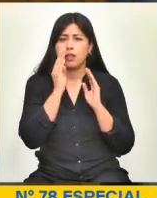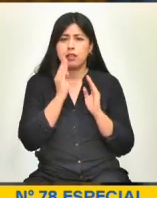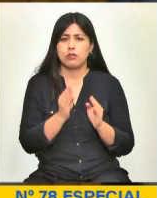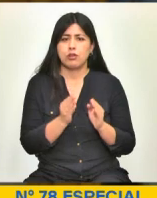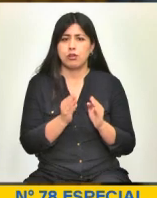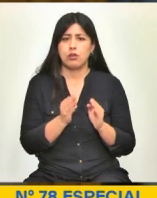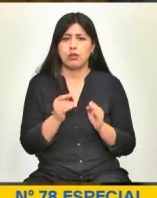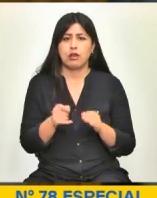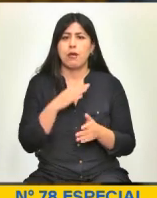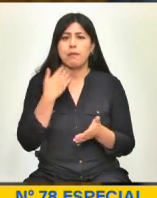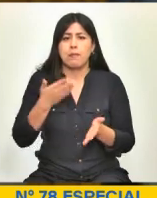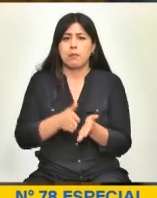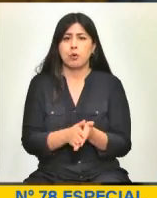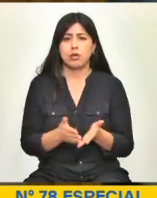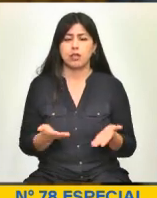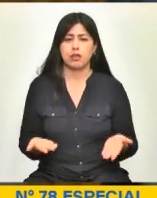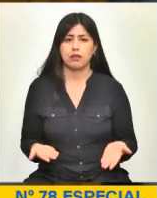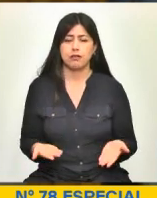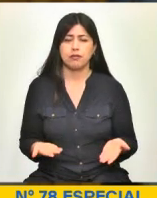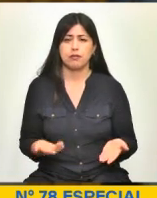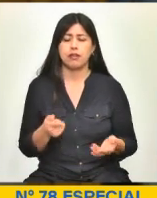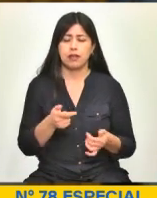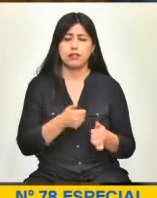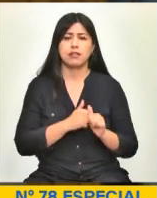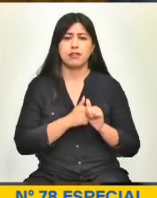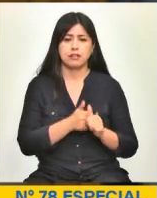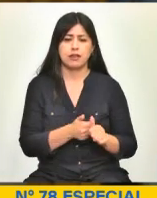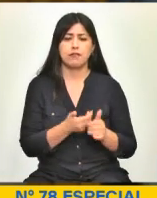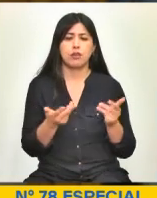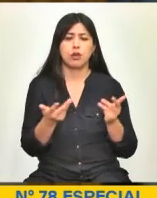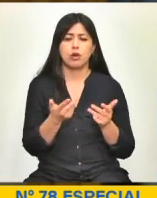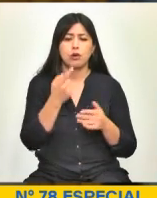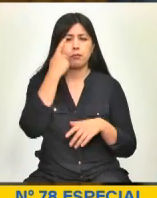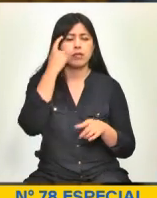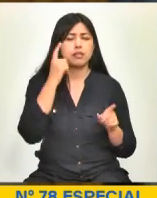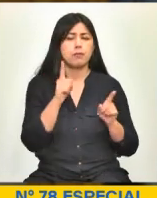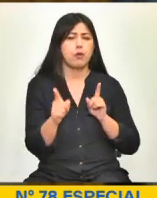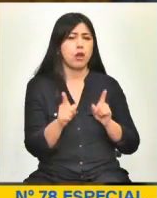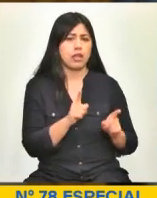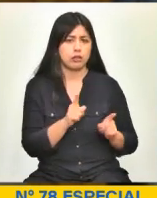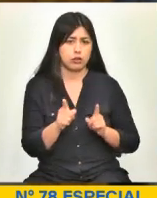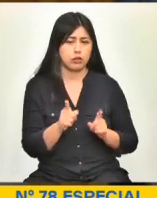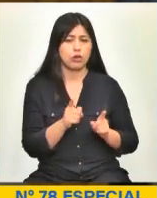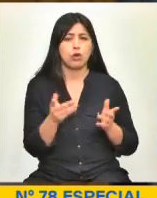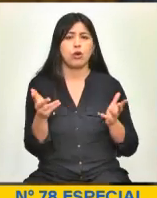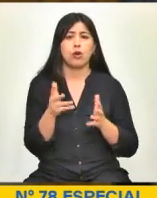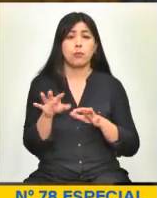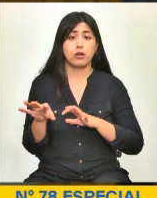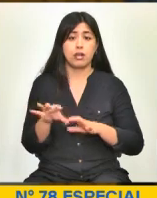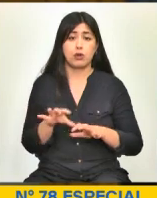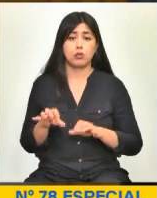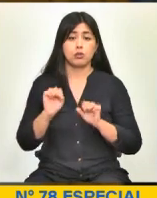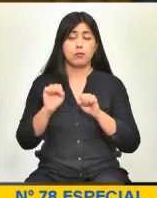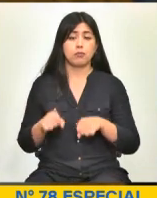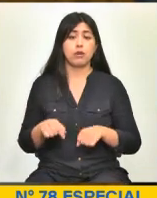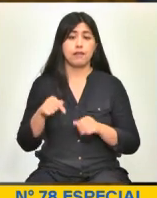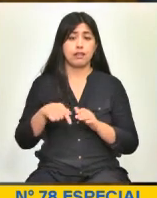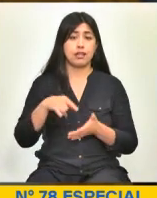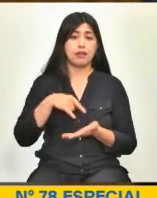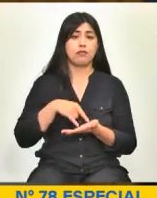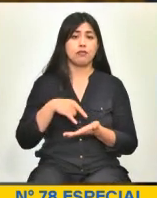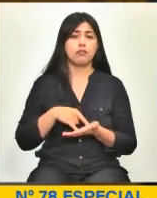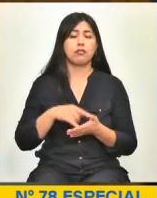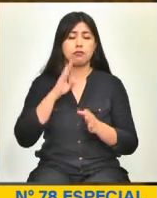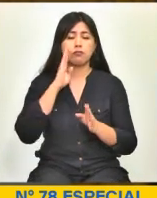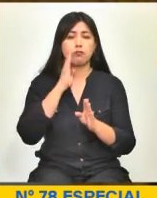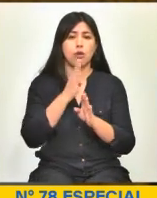pueden contar la historia. Ese es el desafío. ¿Cómo hacemos gestión? ¿Cómo logramos que los recursos que se aprueban en el Parlamento lleguen